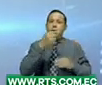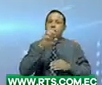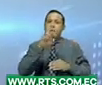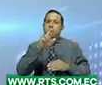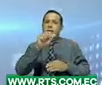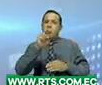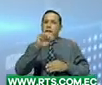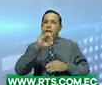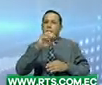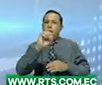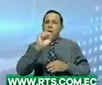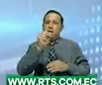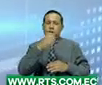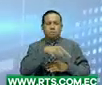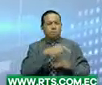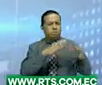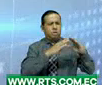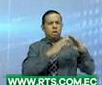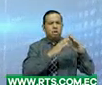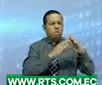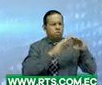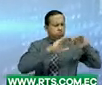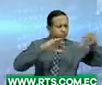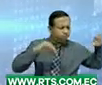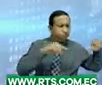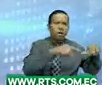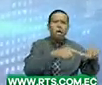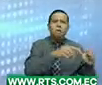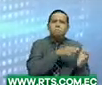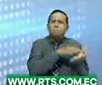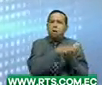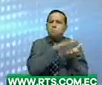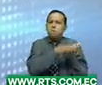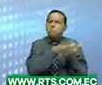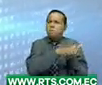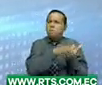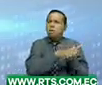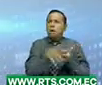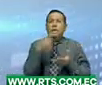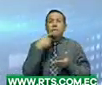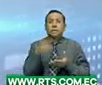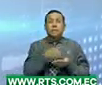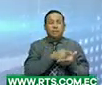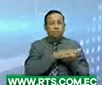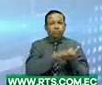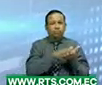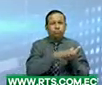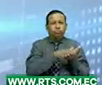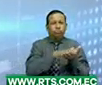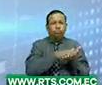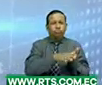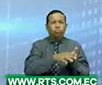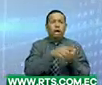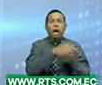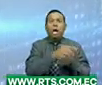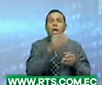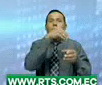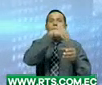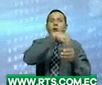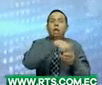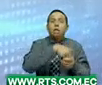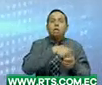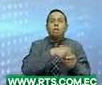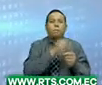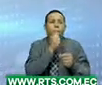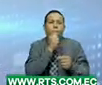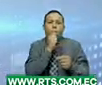Vergeles, donde encontraron esta máquina industrial de imprenta que en el interior de 34 rodillos estaba escondida la droga. Esta máquina